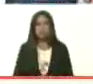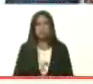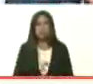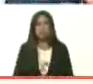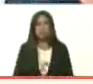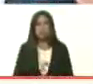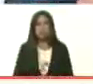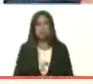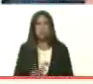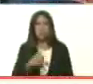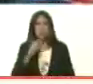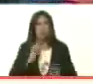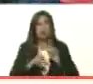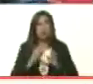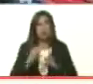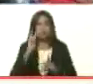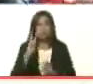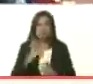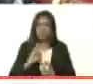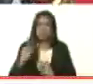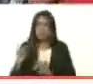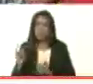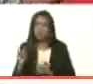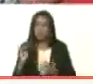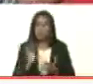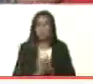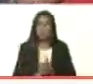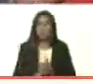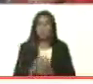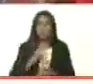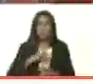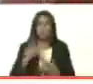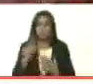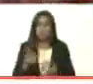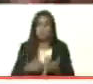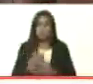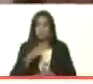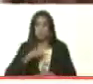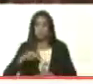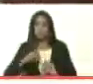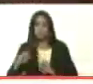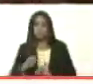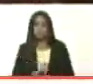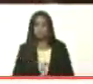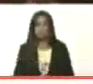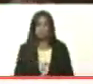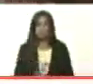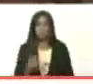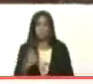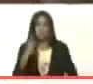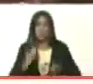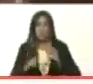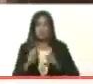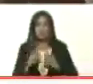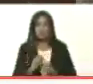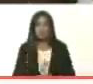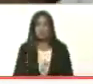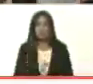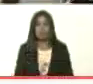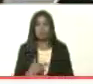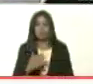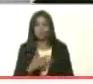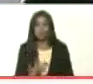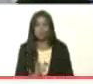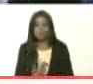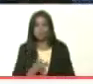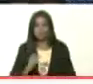Uno a veces, fíjense ustedes, compañeros, para que me entiendan más. Uno a veces quisiera que